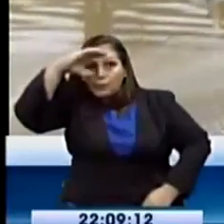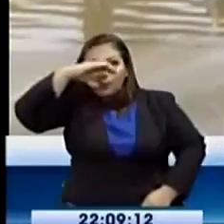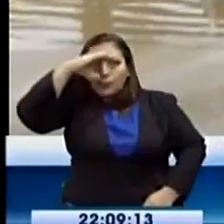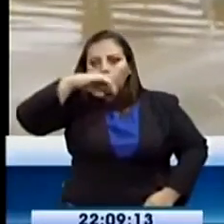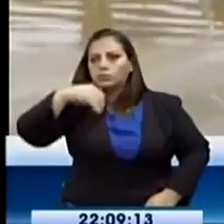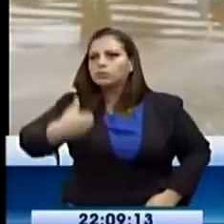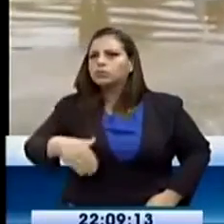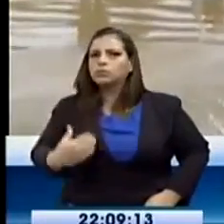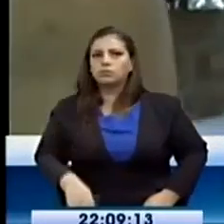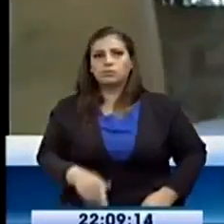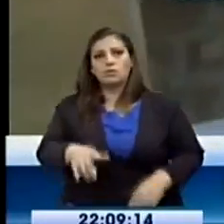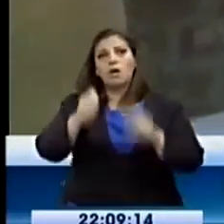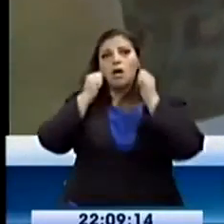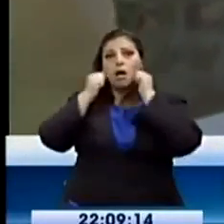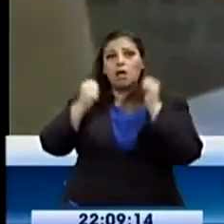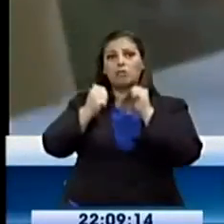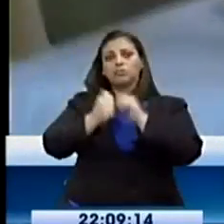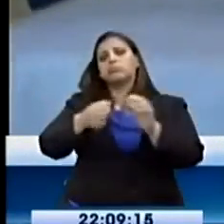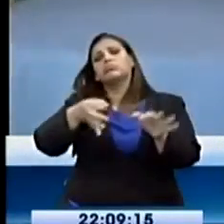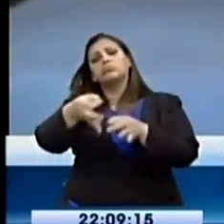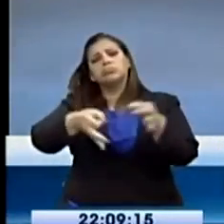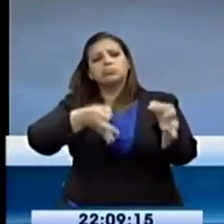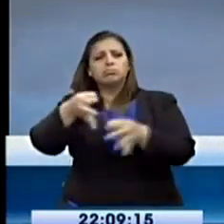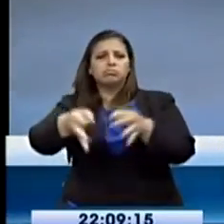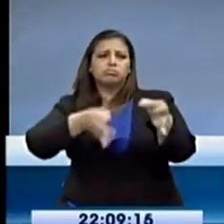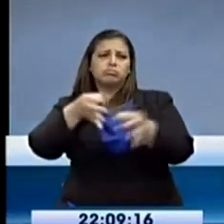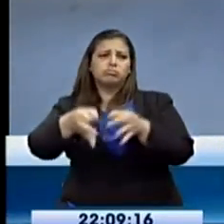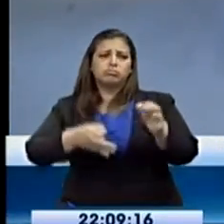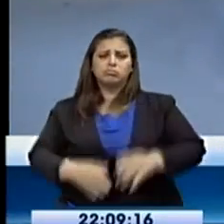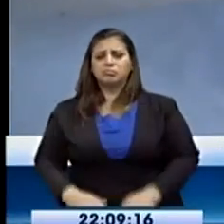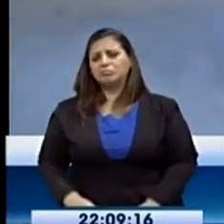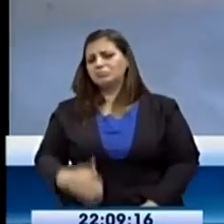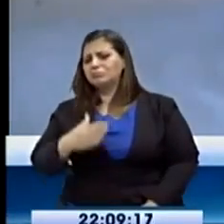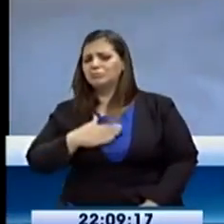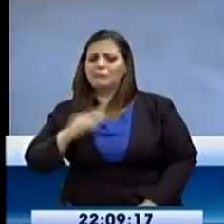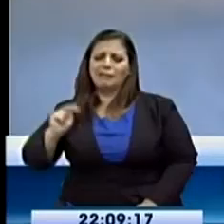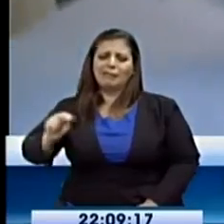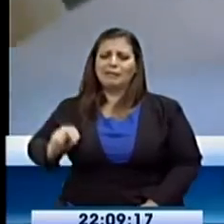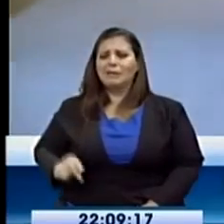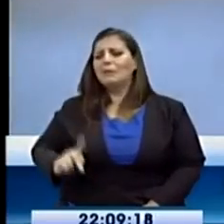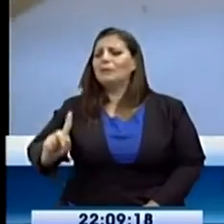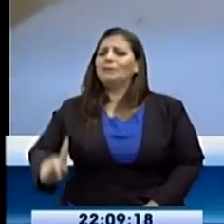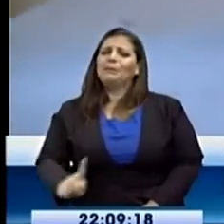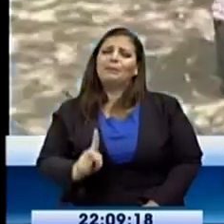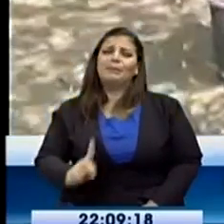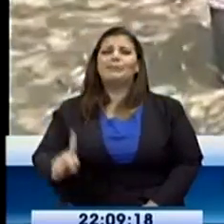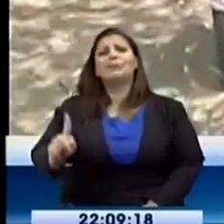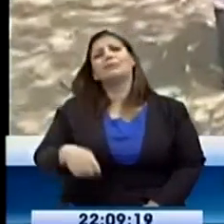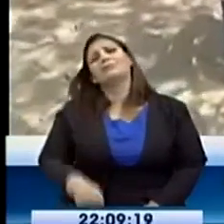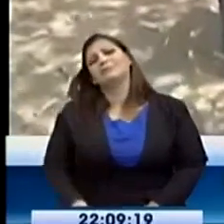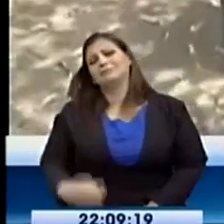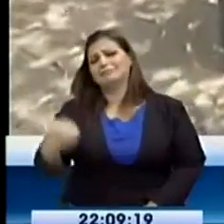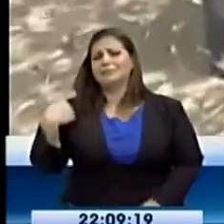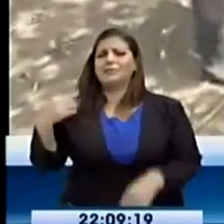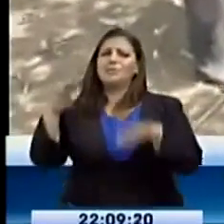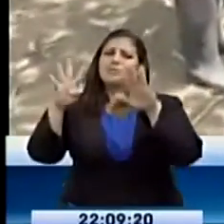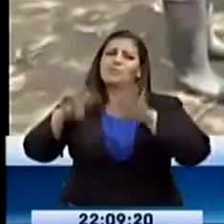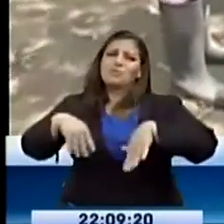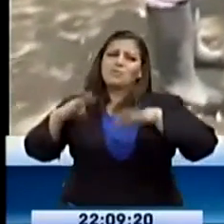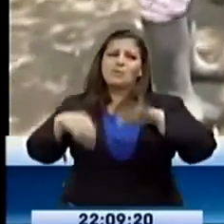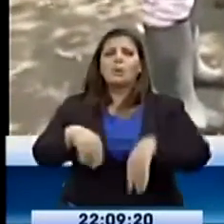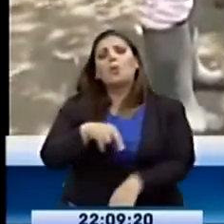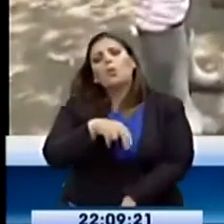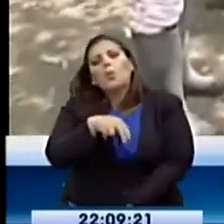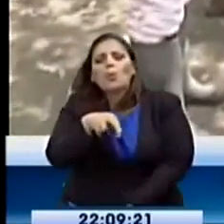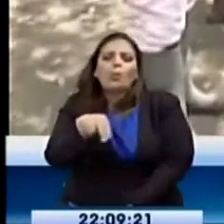cómo desapareció el infante, donde solo se encontró flotando la zapatilla. Su añito, 9 meses. Ahí se había ido rodando el bebé